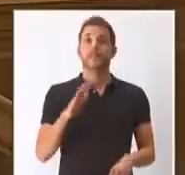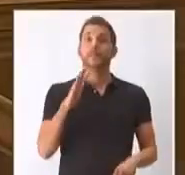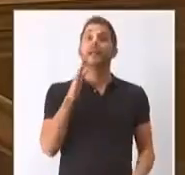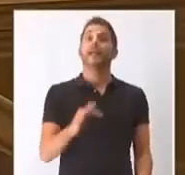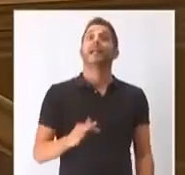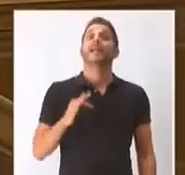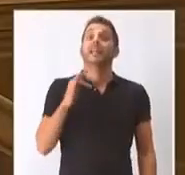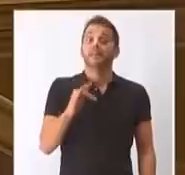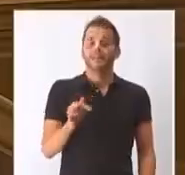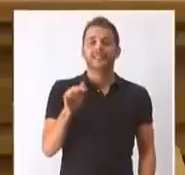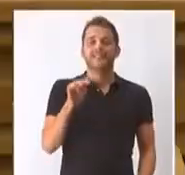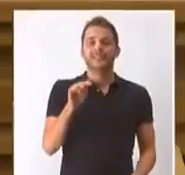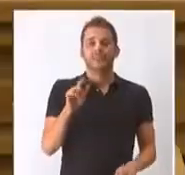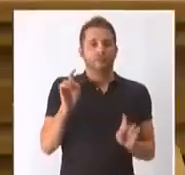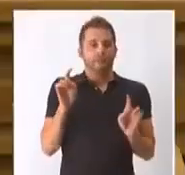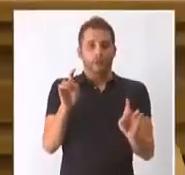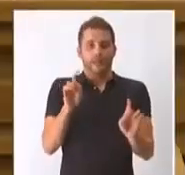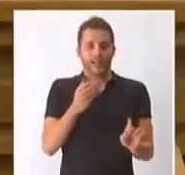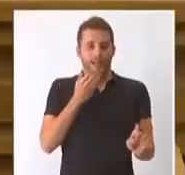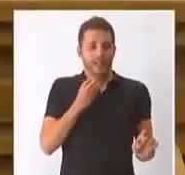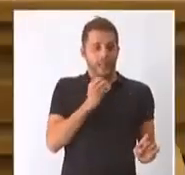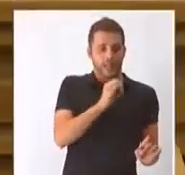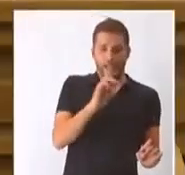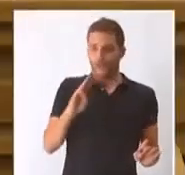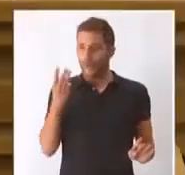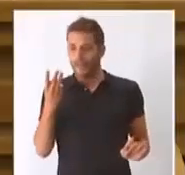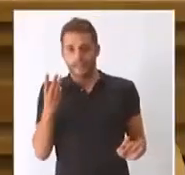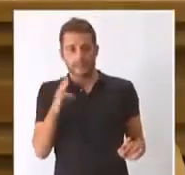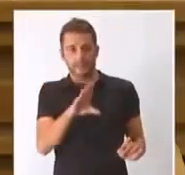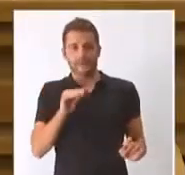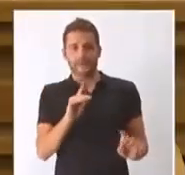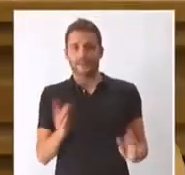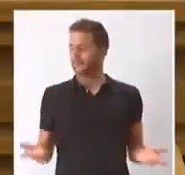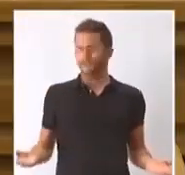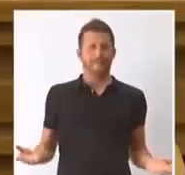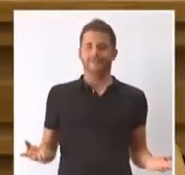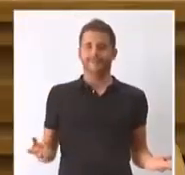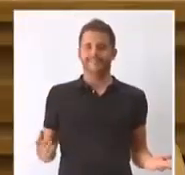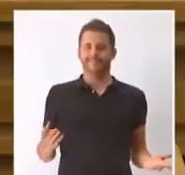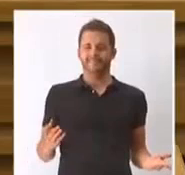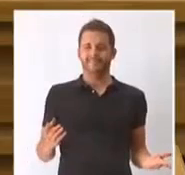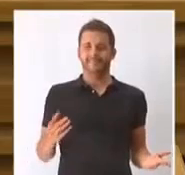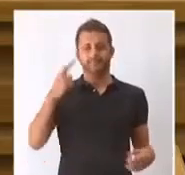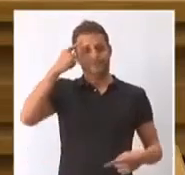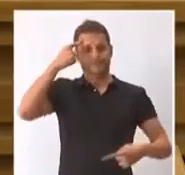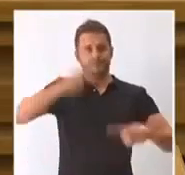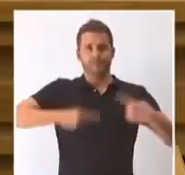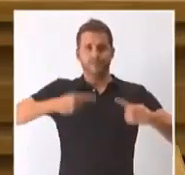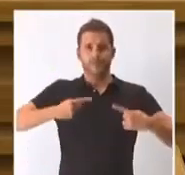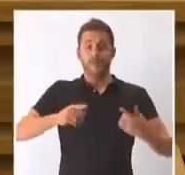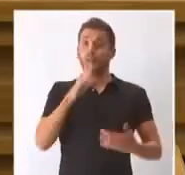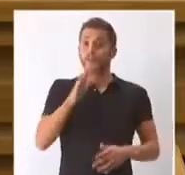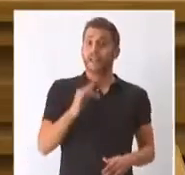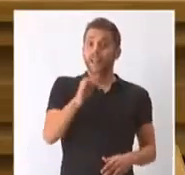entraría ni en la educación 03 años de verdad créanme es que me hace absurdo porque además tienen que entender que quien